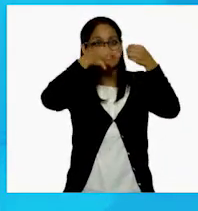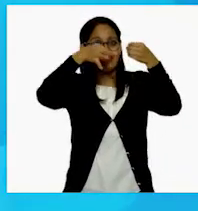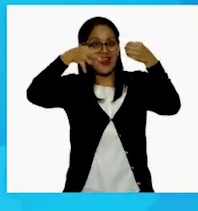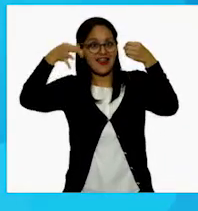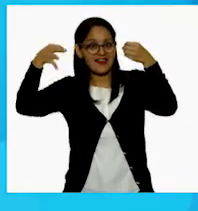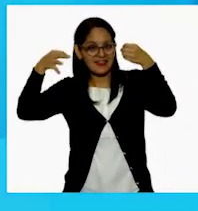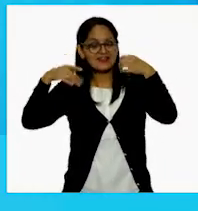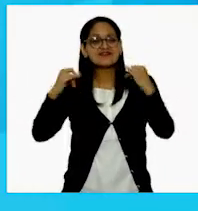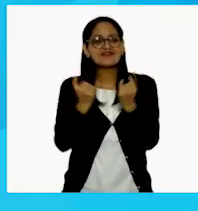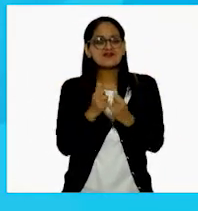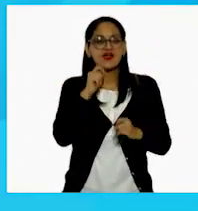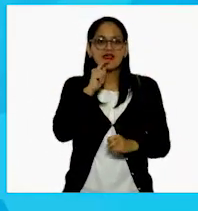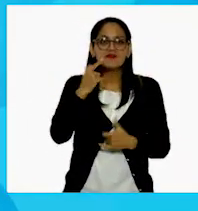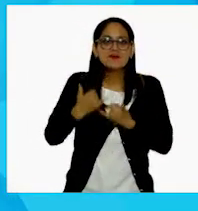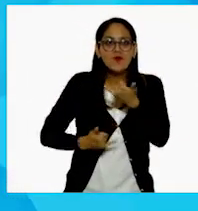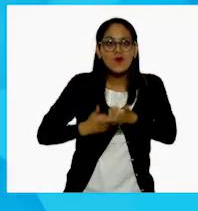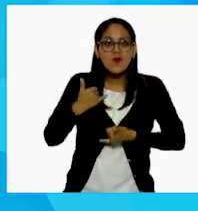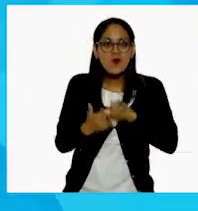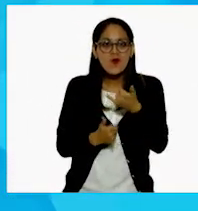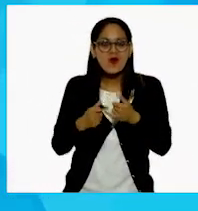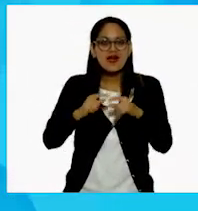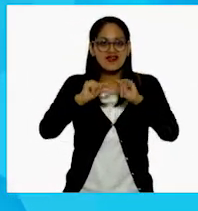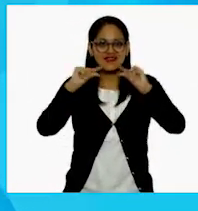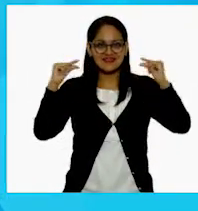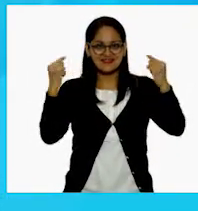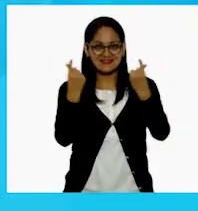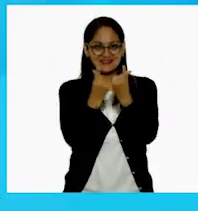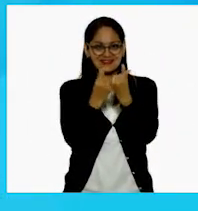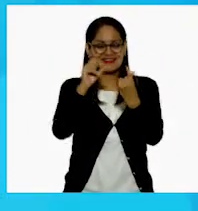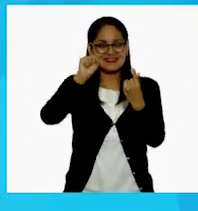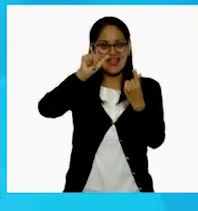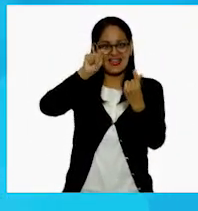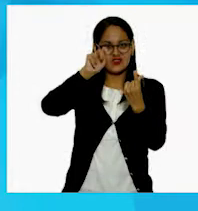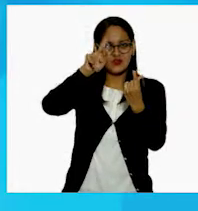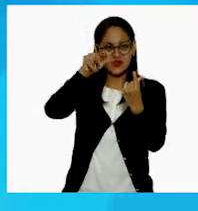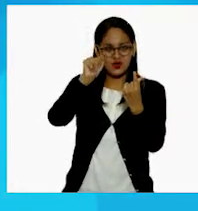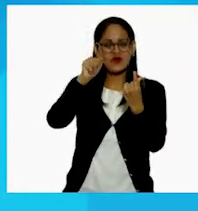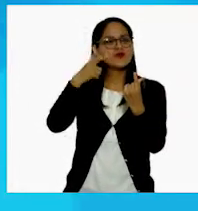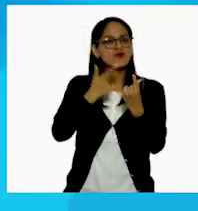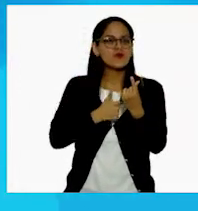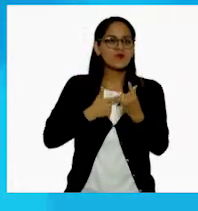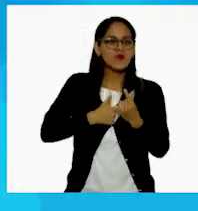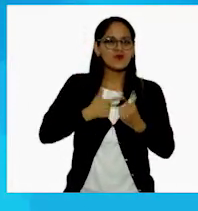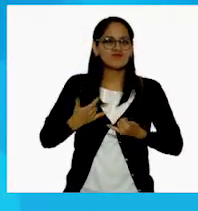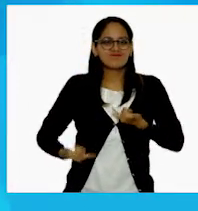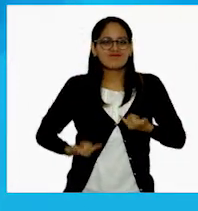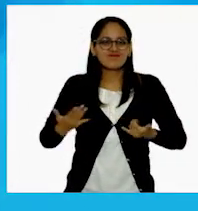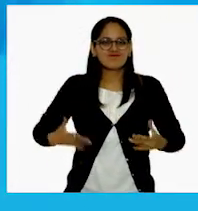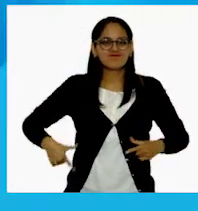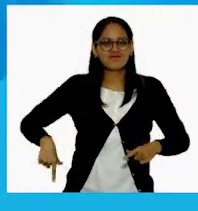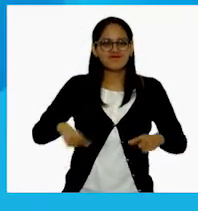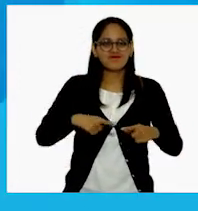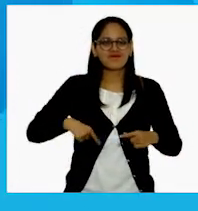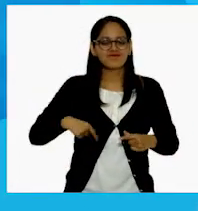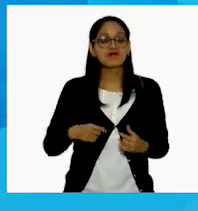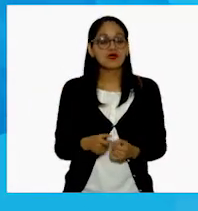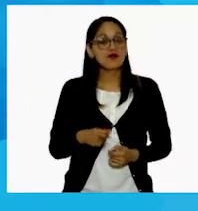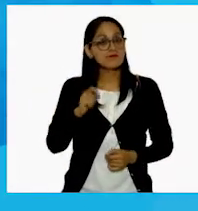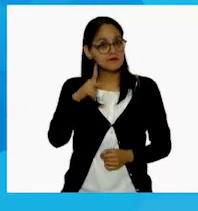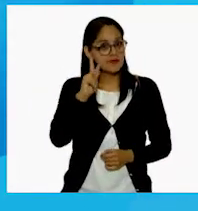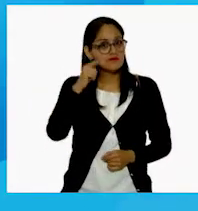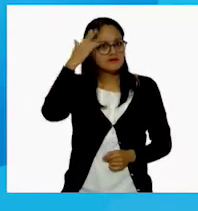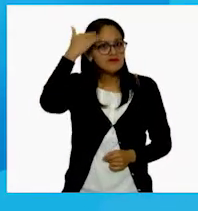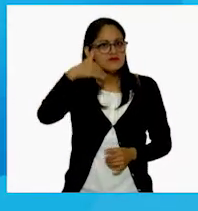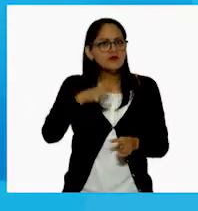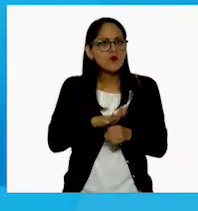y jugar hula hula con los anillos de Saturno. Pero, ¿sabes? Lo más